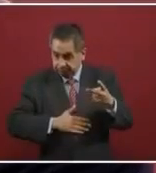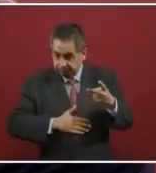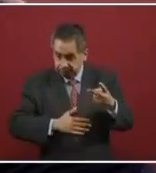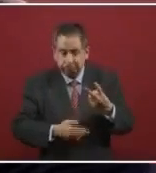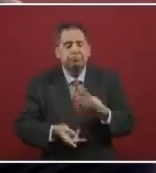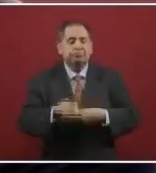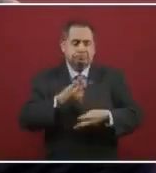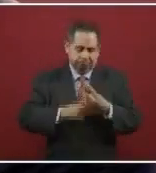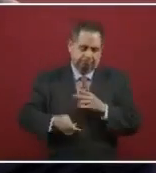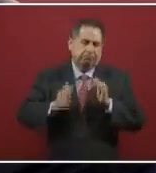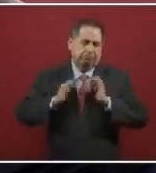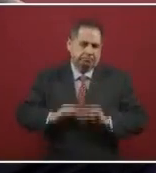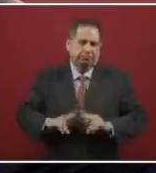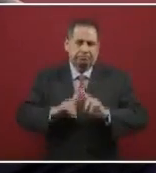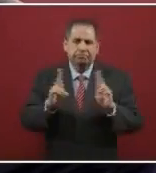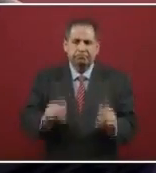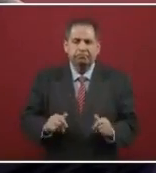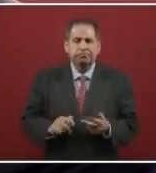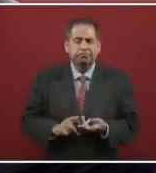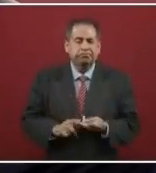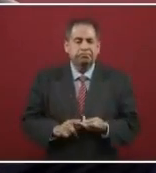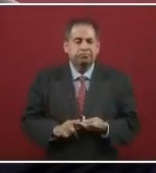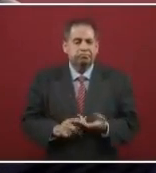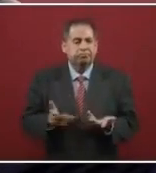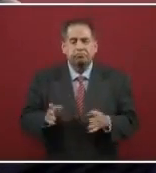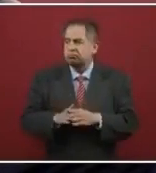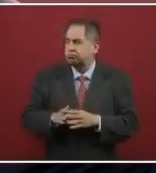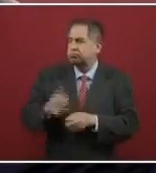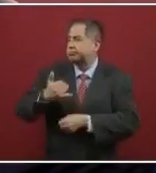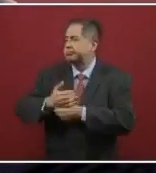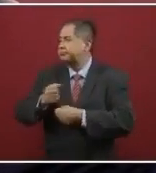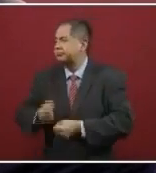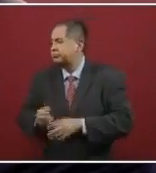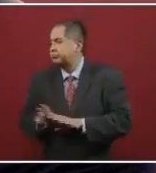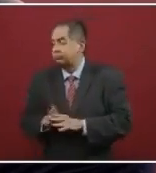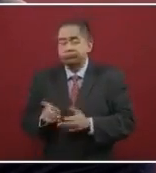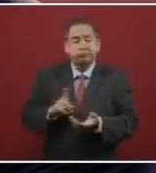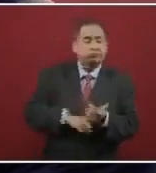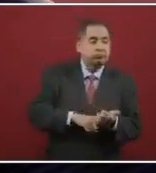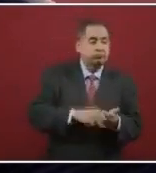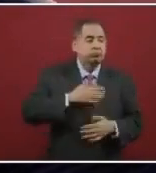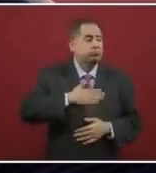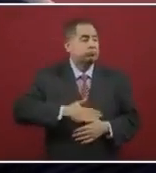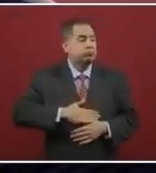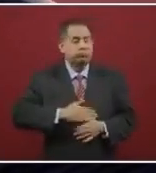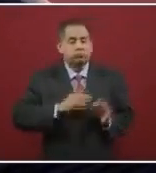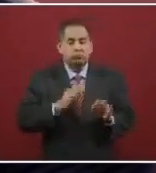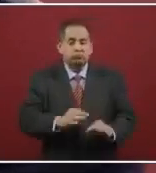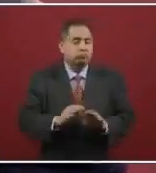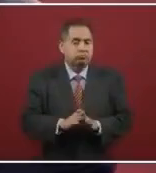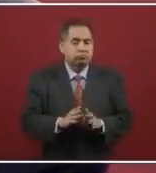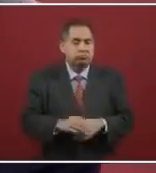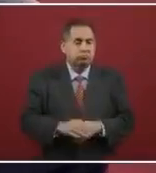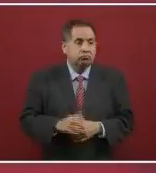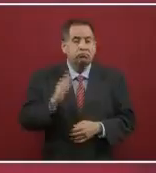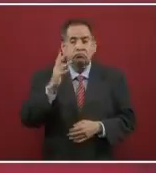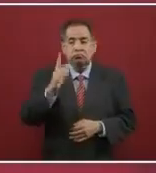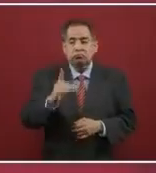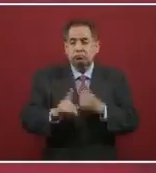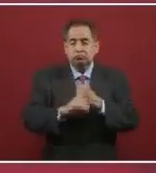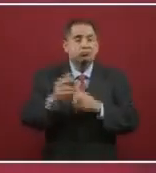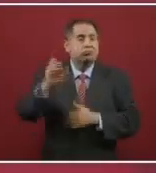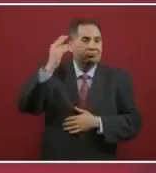No es un asunto el de la inseguridad que se vaya a resolver como lo